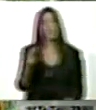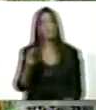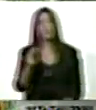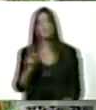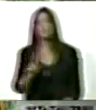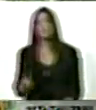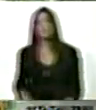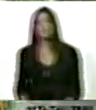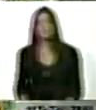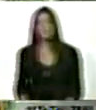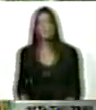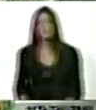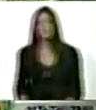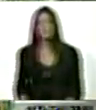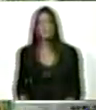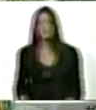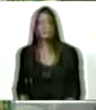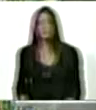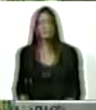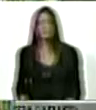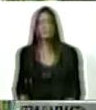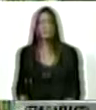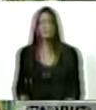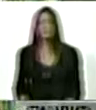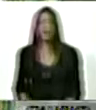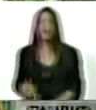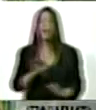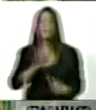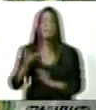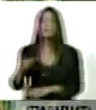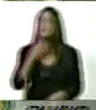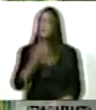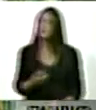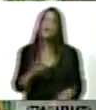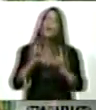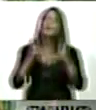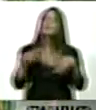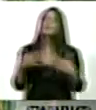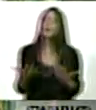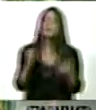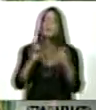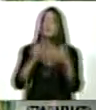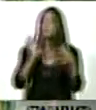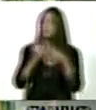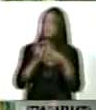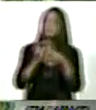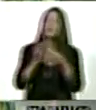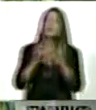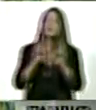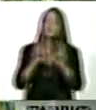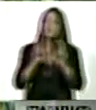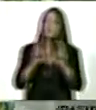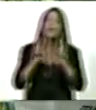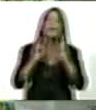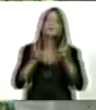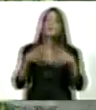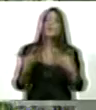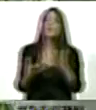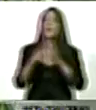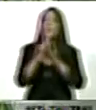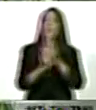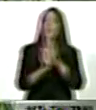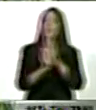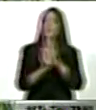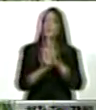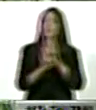dice. Y por otro lado, también dicen que el tema de ese acercamiento, de procurar el tema de la